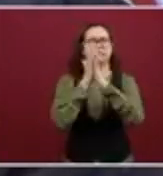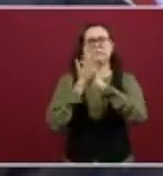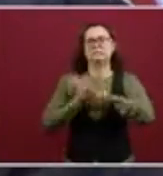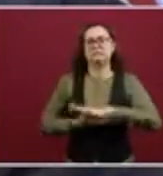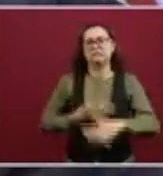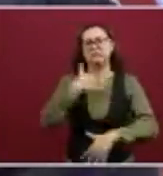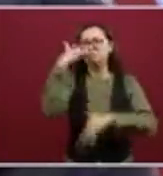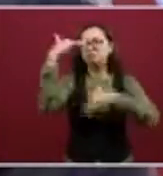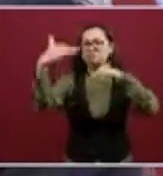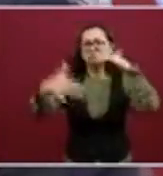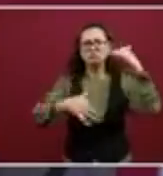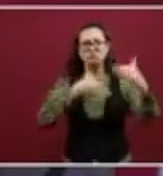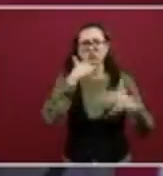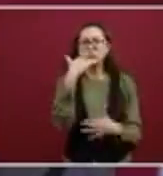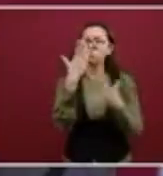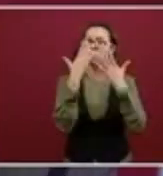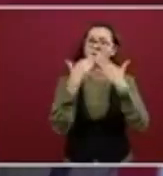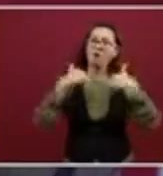hay sequía.